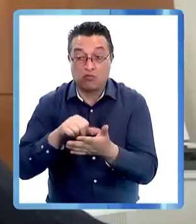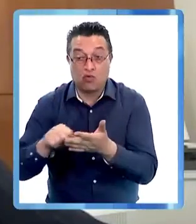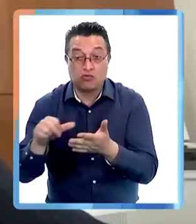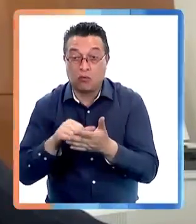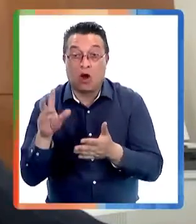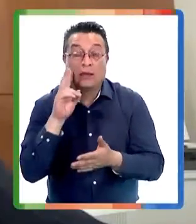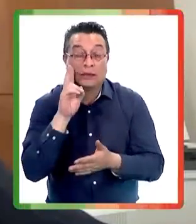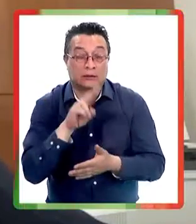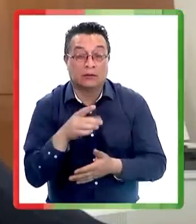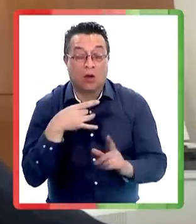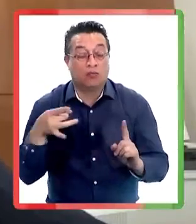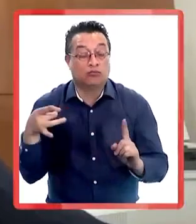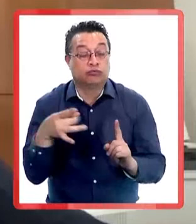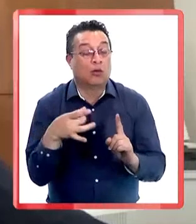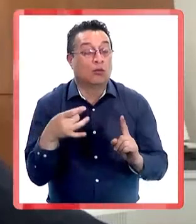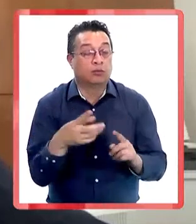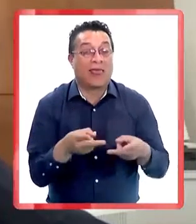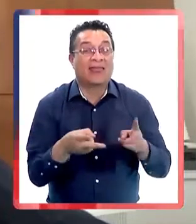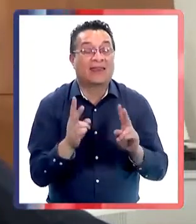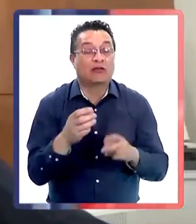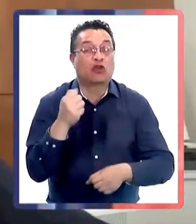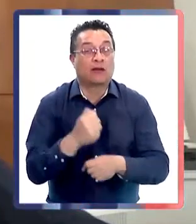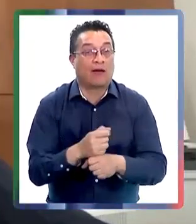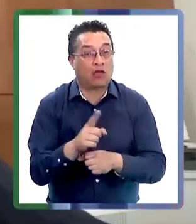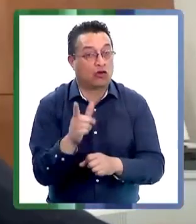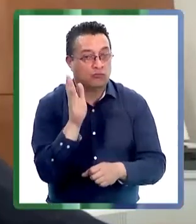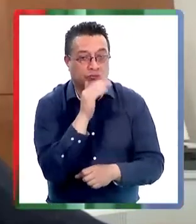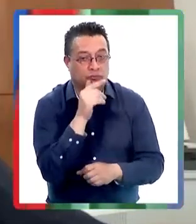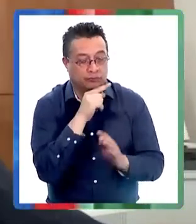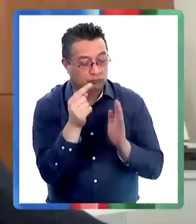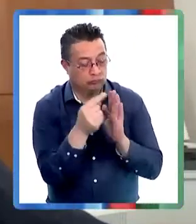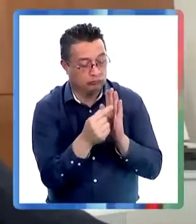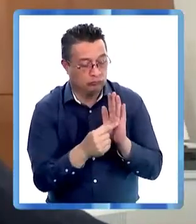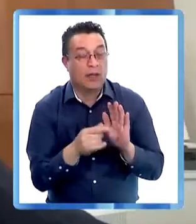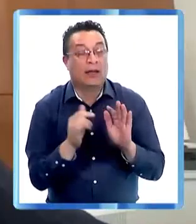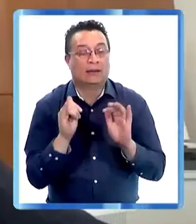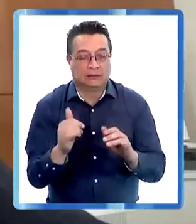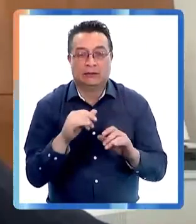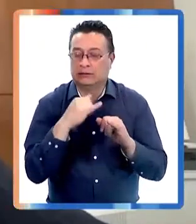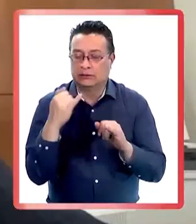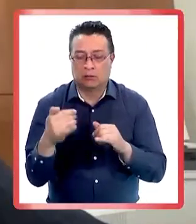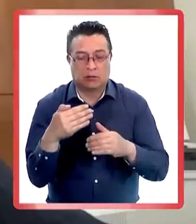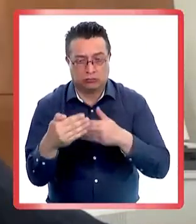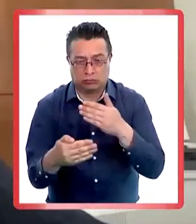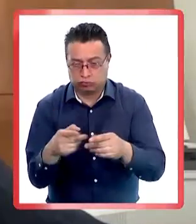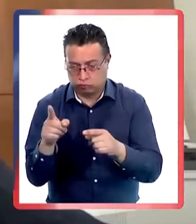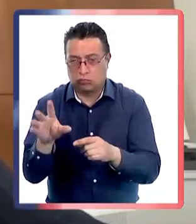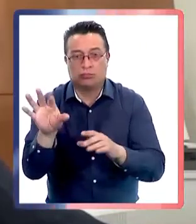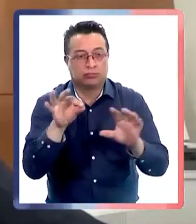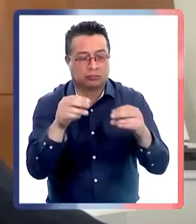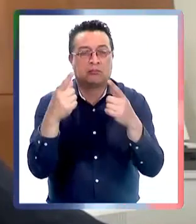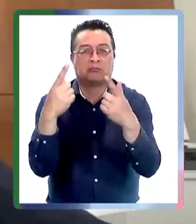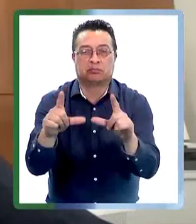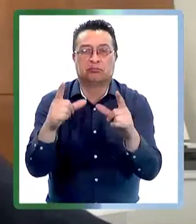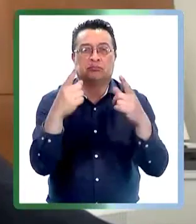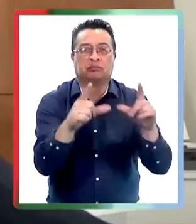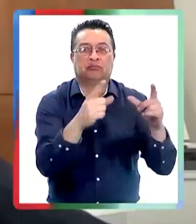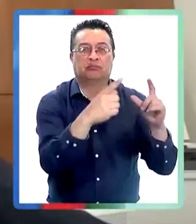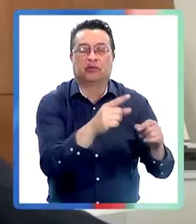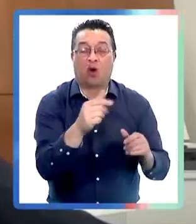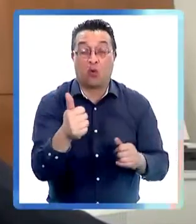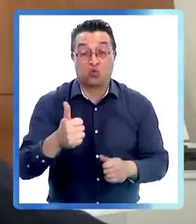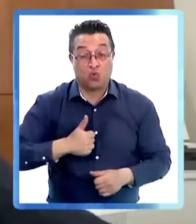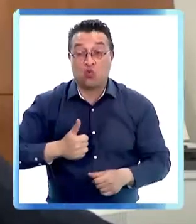haber vulnerado derechos fundamentales de los trabajadores, y por tanto estamos siempre en ese proceso calificándolas para ver bien